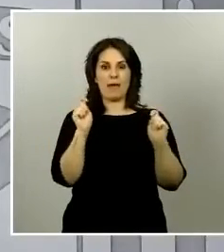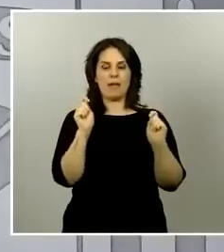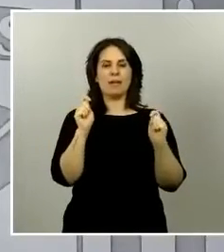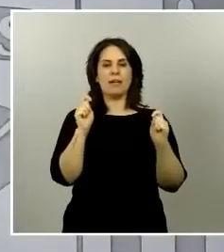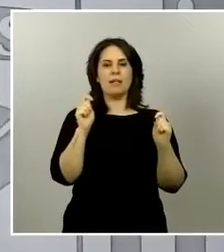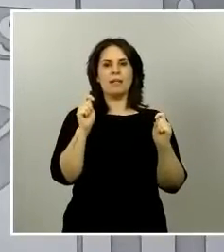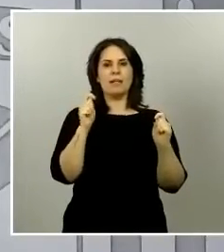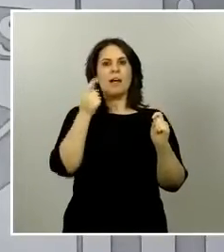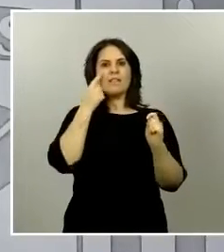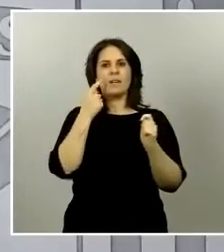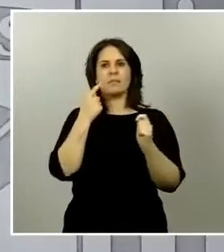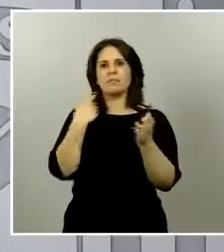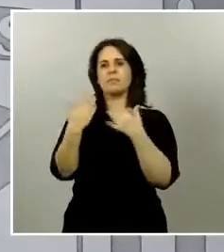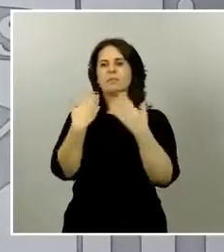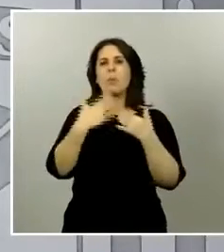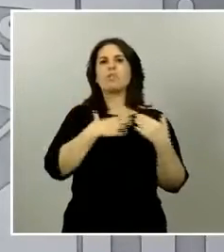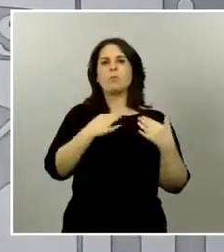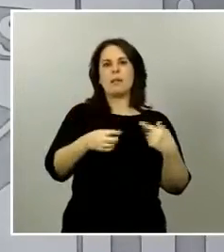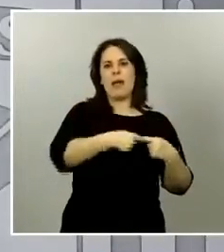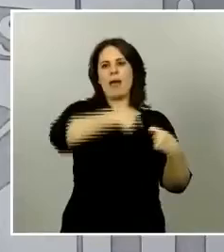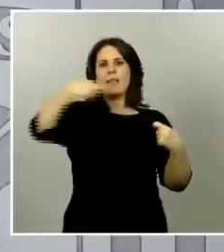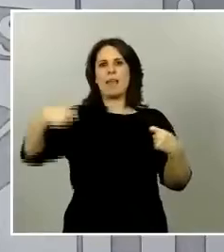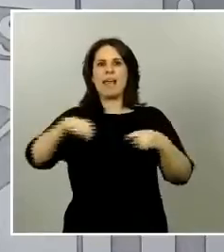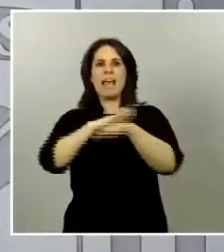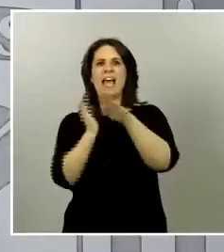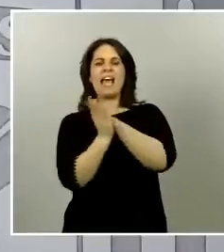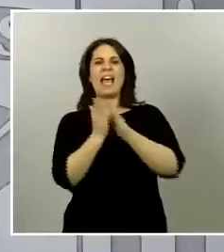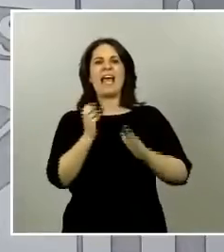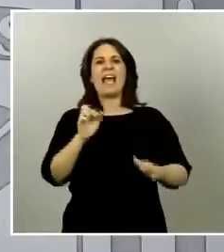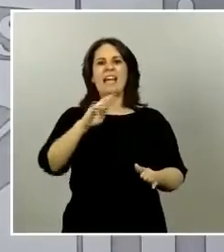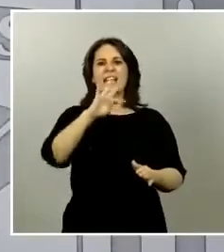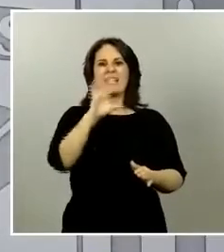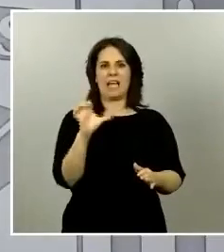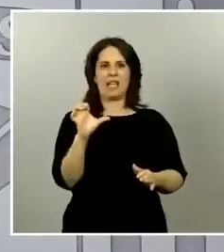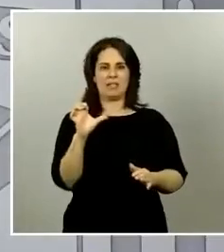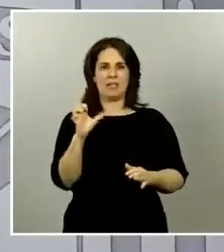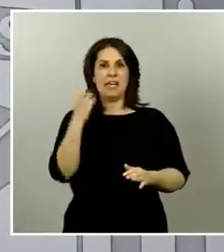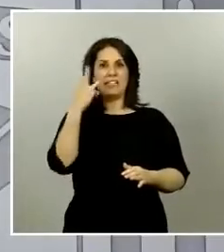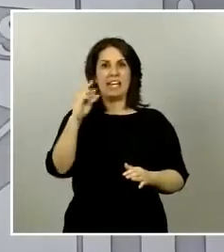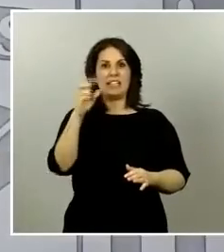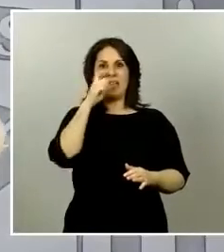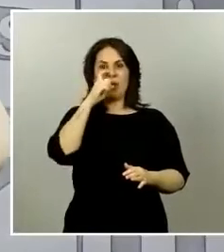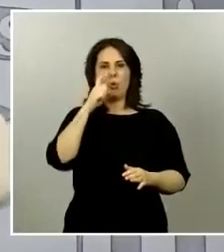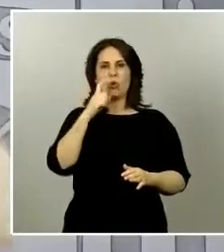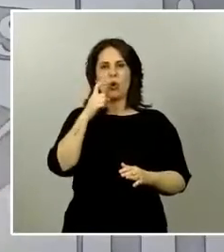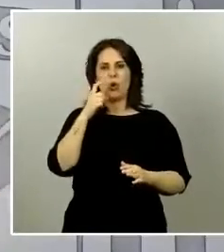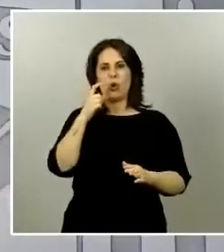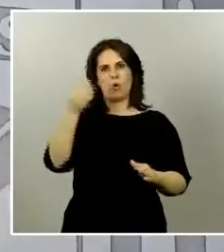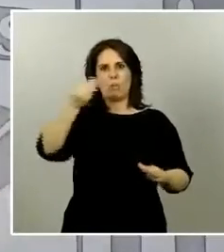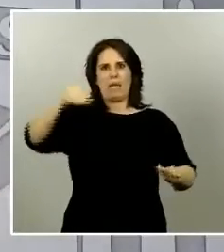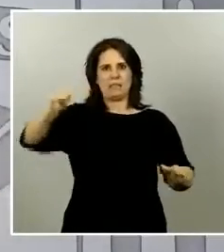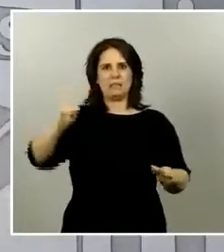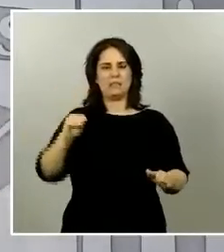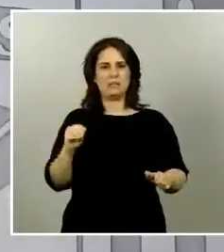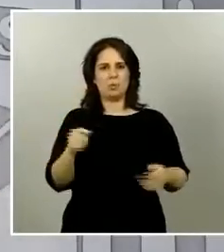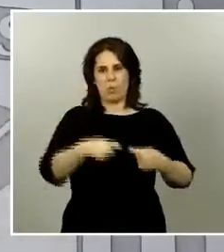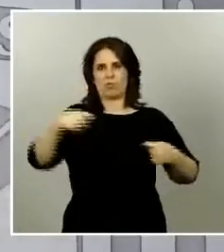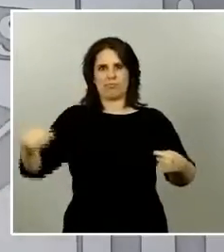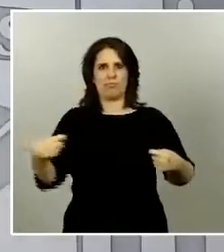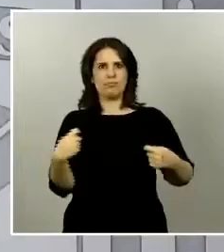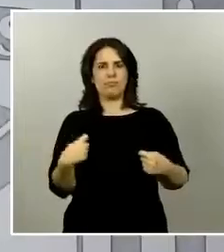la vigencia de los estados de alarma, la posibilidad de prorrogar los ERTE más allá del 30 de